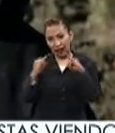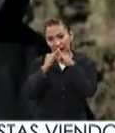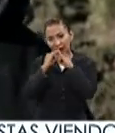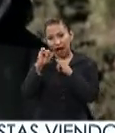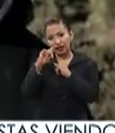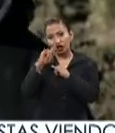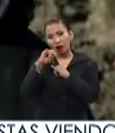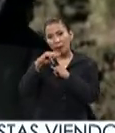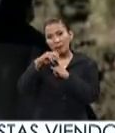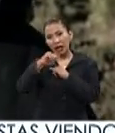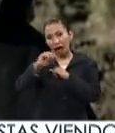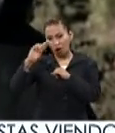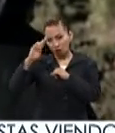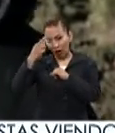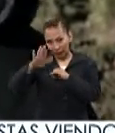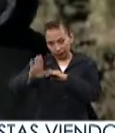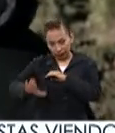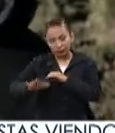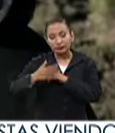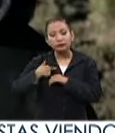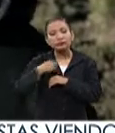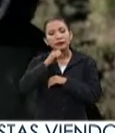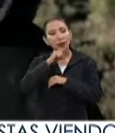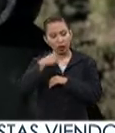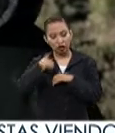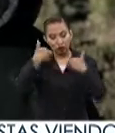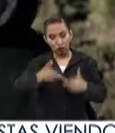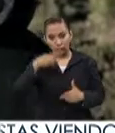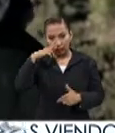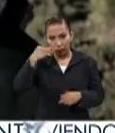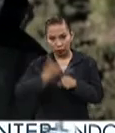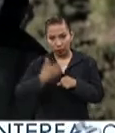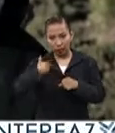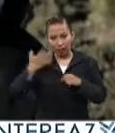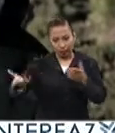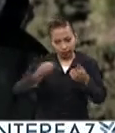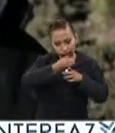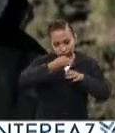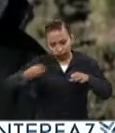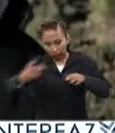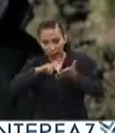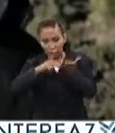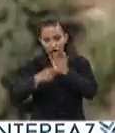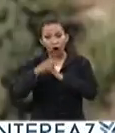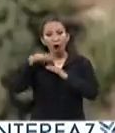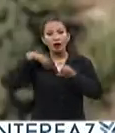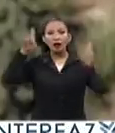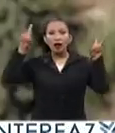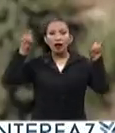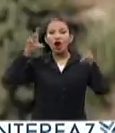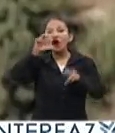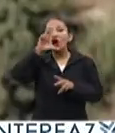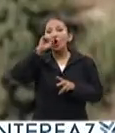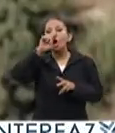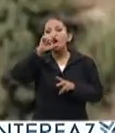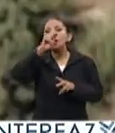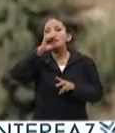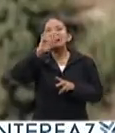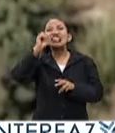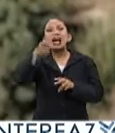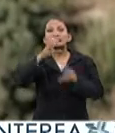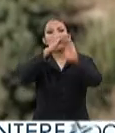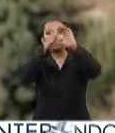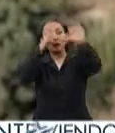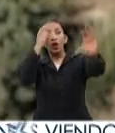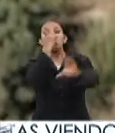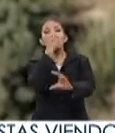de Astronomía de la UNAM y también soy responsable de infraestructura en el proyecto Colibrí. Colibrí es un telescopio